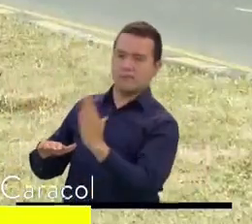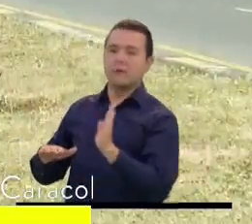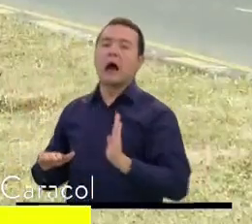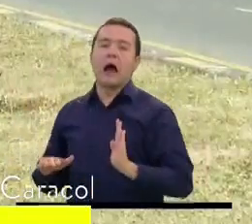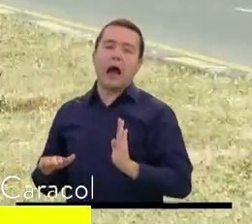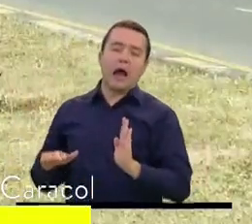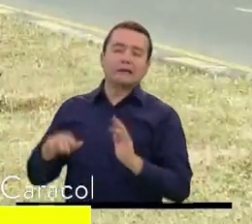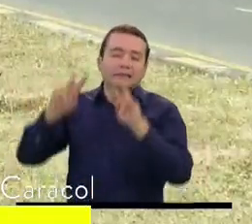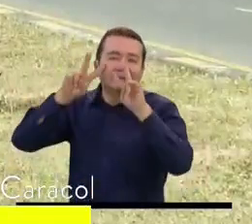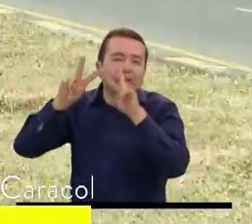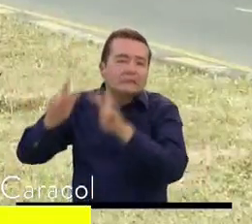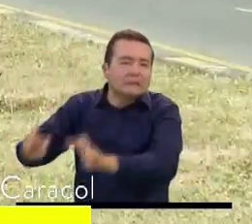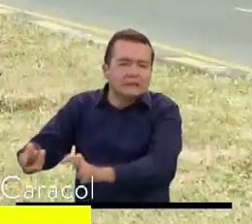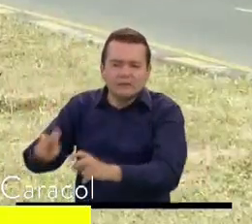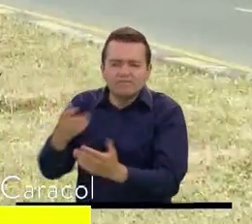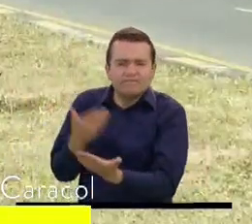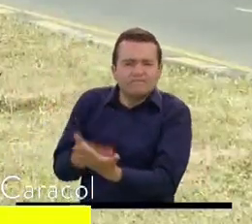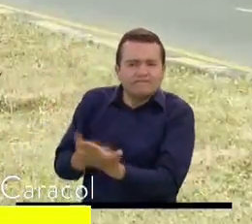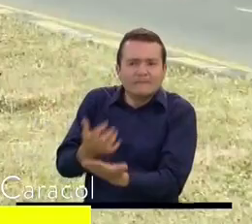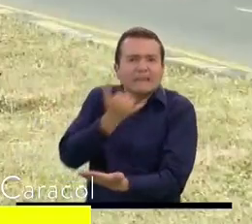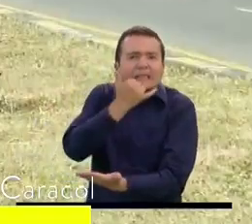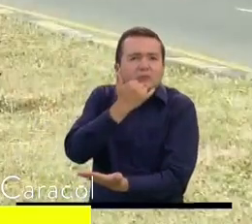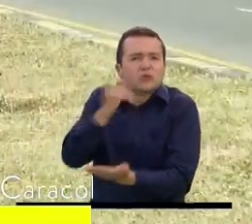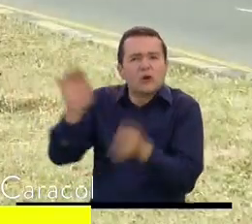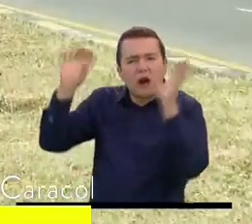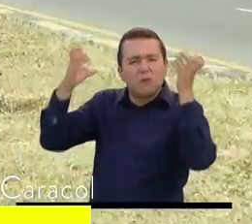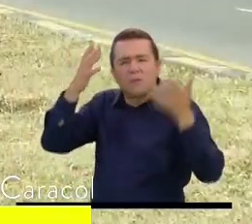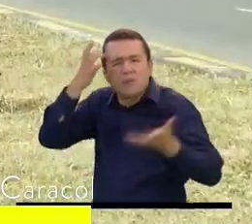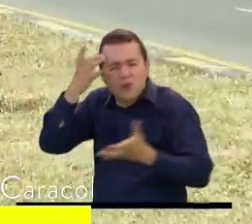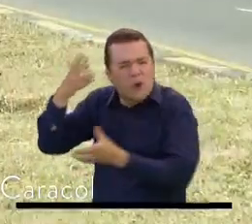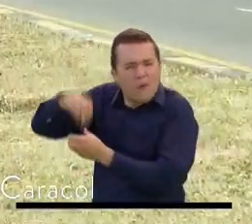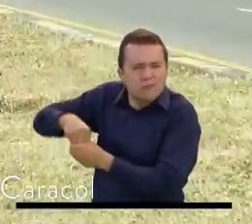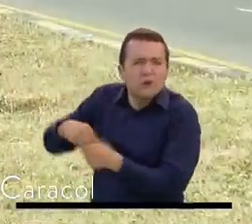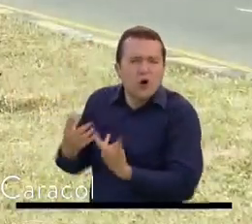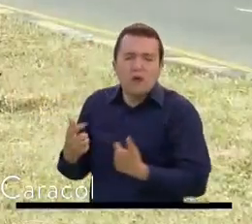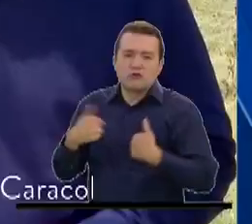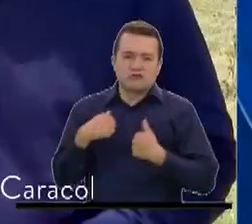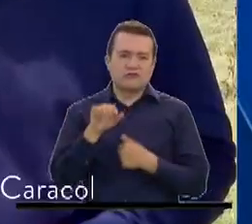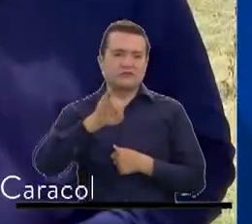de que se esclarezca este caso. Información desde Cali, Jefferson Bolívar, Noticias Caracol.